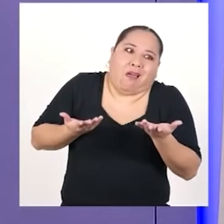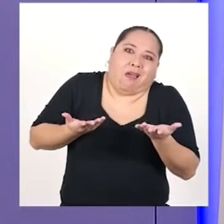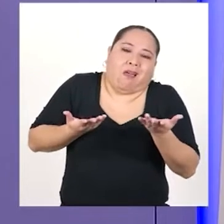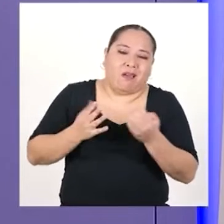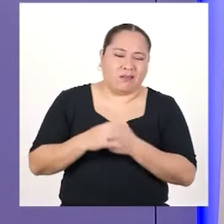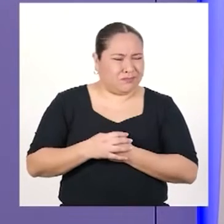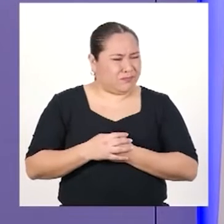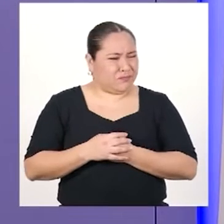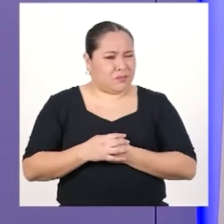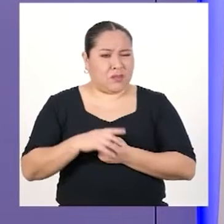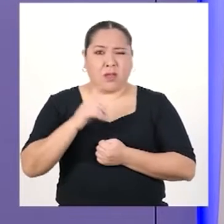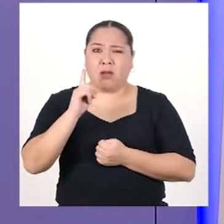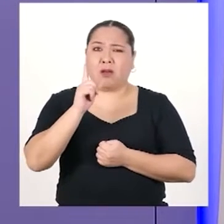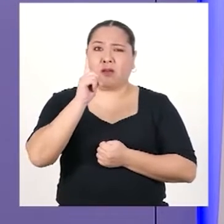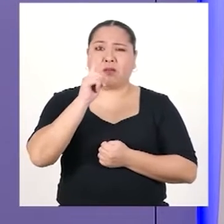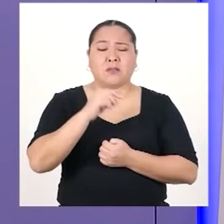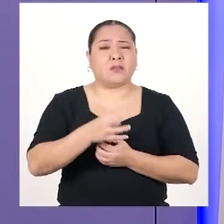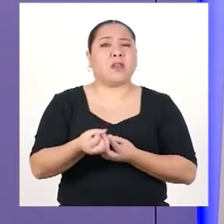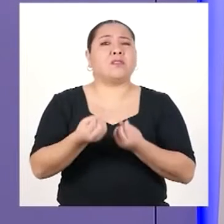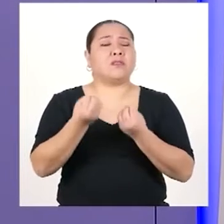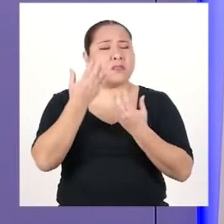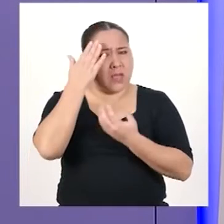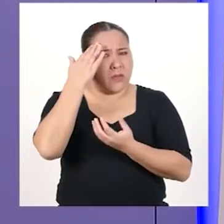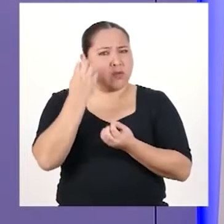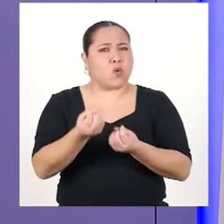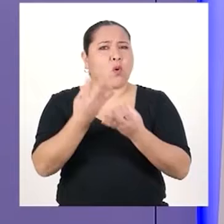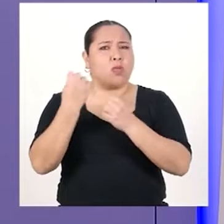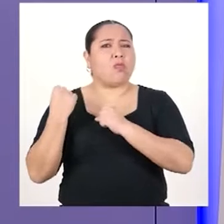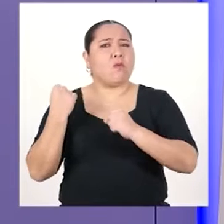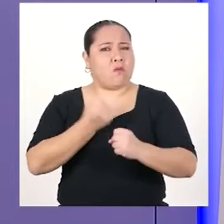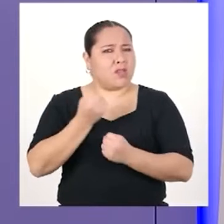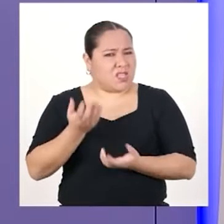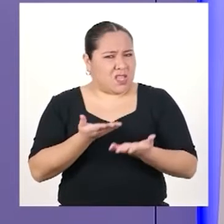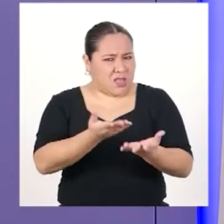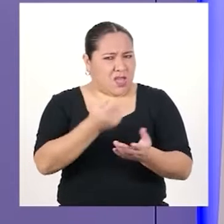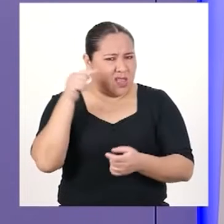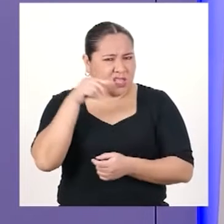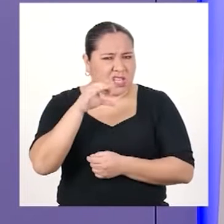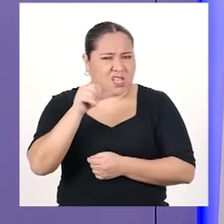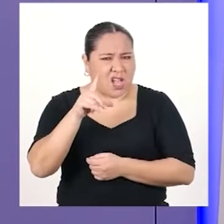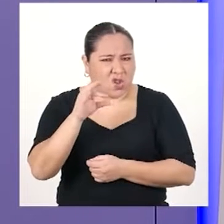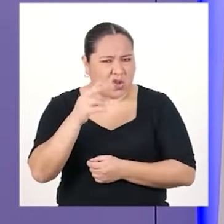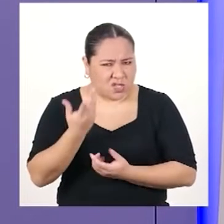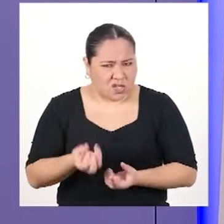obviamente. Pero, ¿sabes cuánta energía realmente te dan esas calorías y